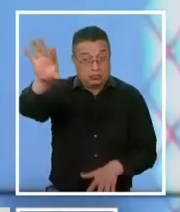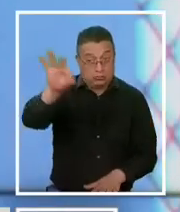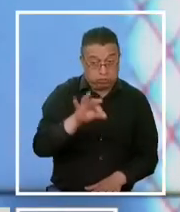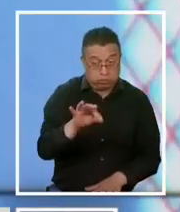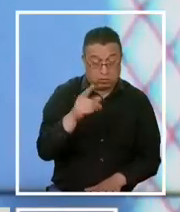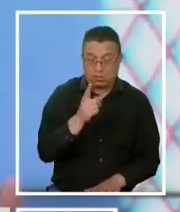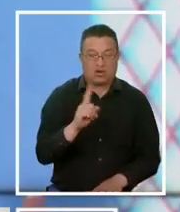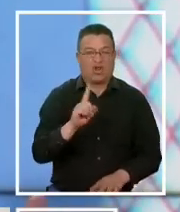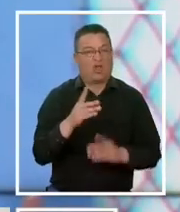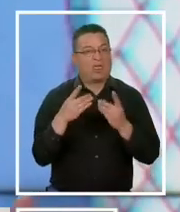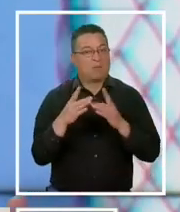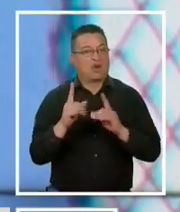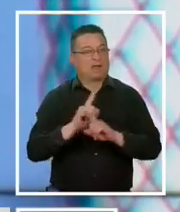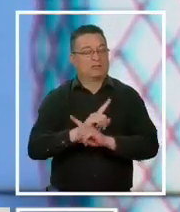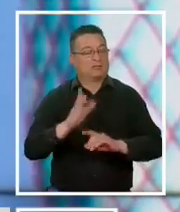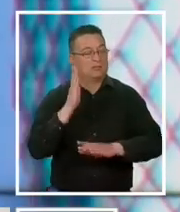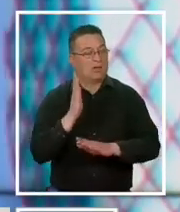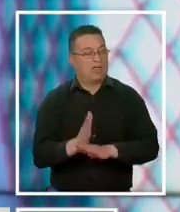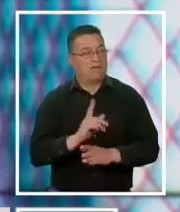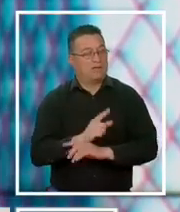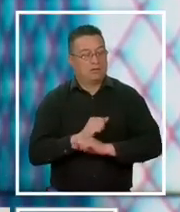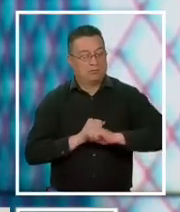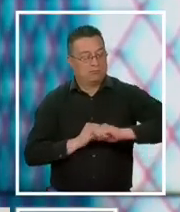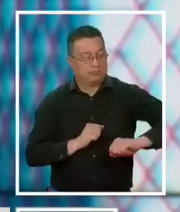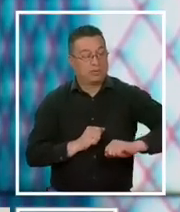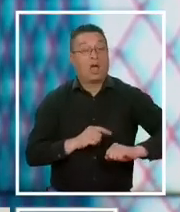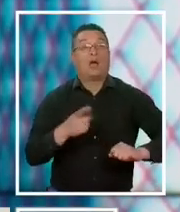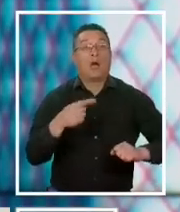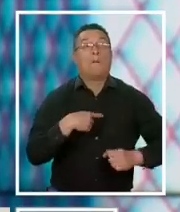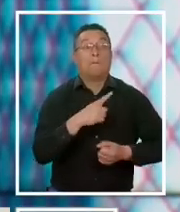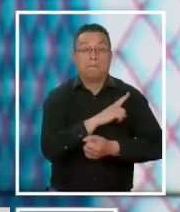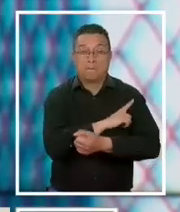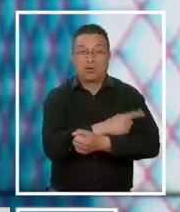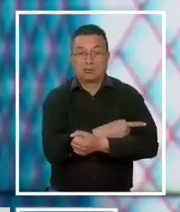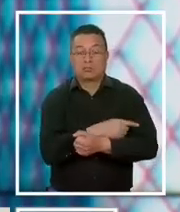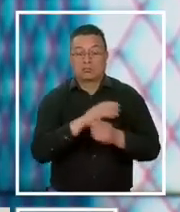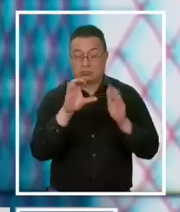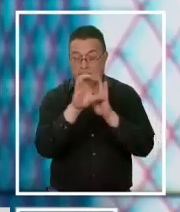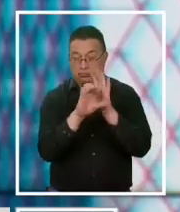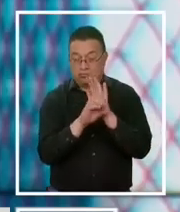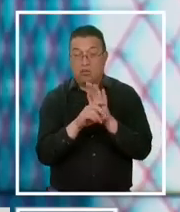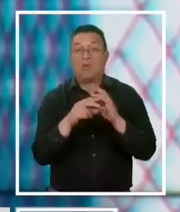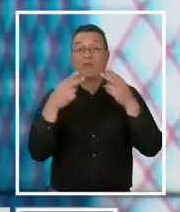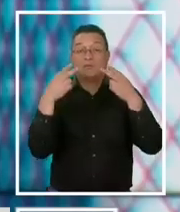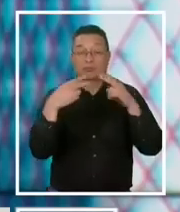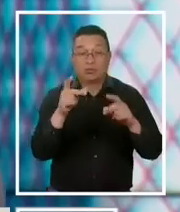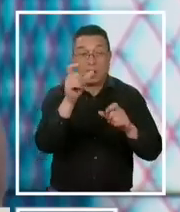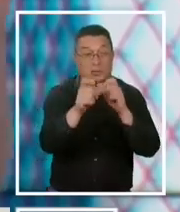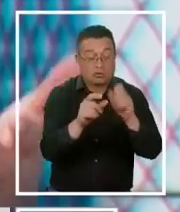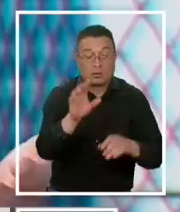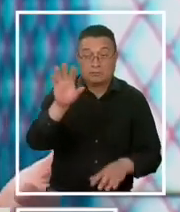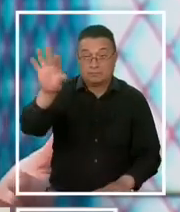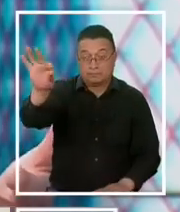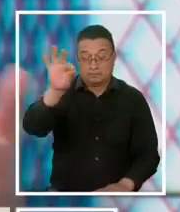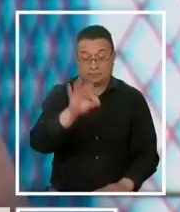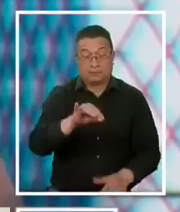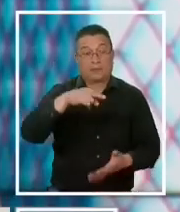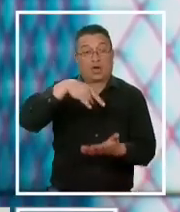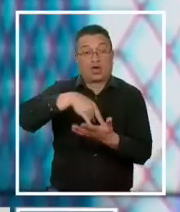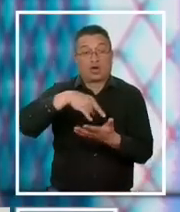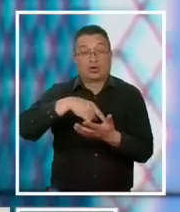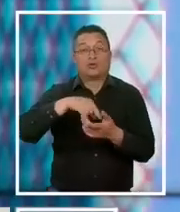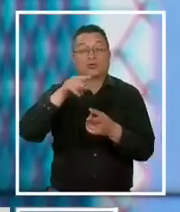antidemocrático pero por favor si el poder que es Constituyente originario es del pueblo Escoge a el congreso